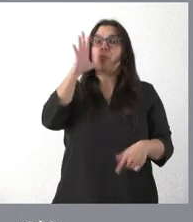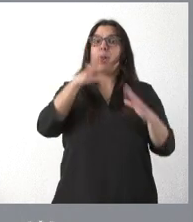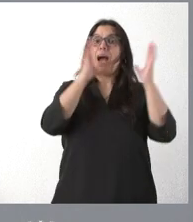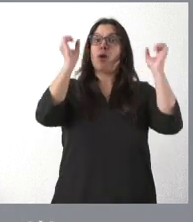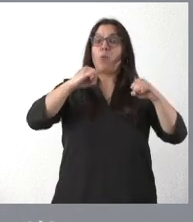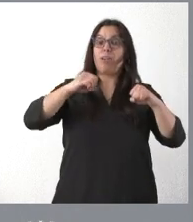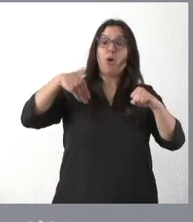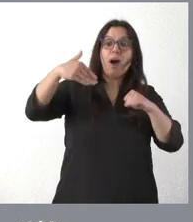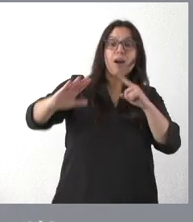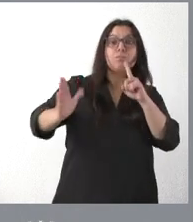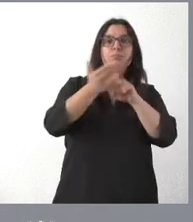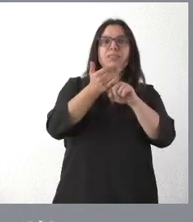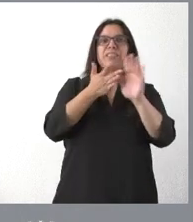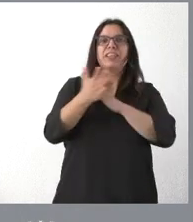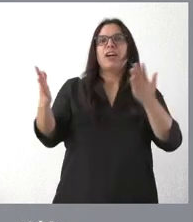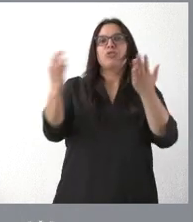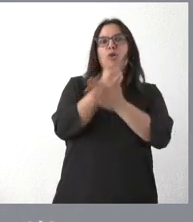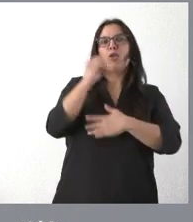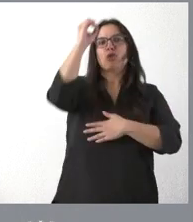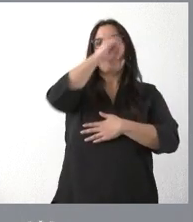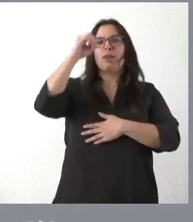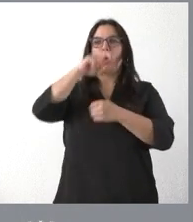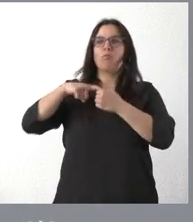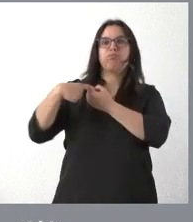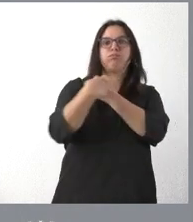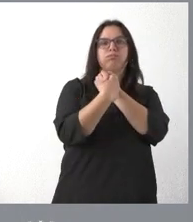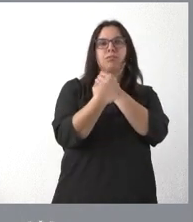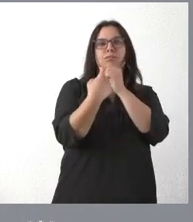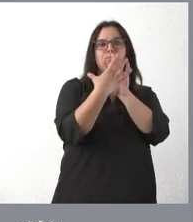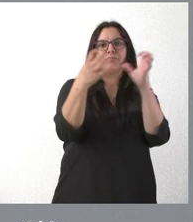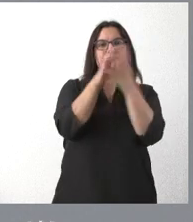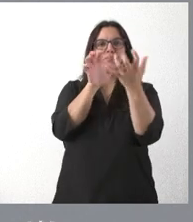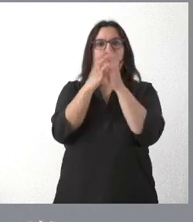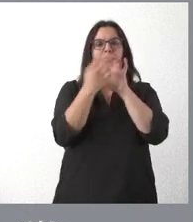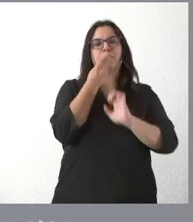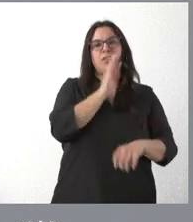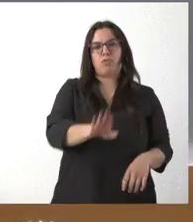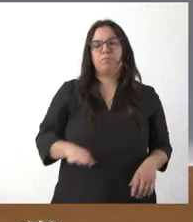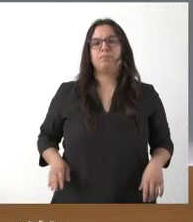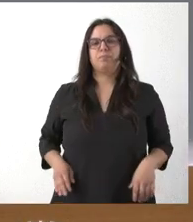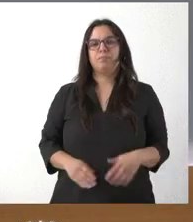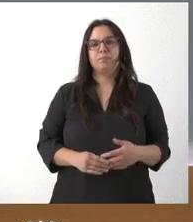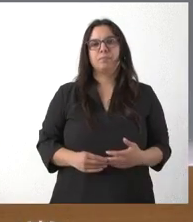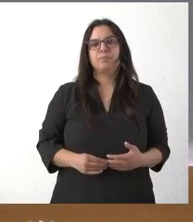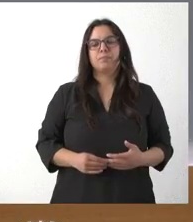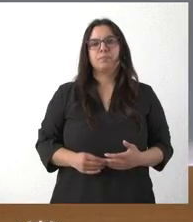todas las voluntades O al menos la opinión de más personas que no solamente corresponden a la administración autonómica